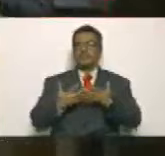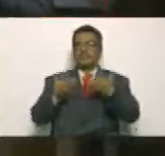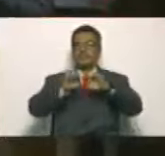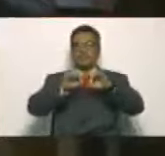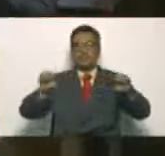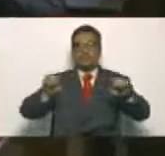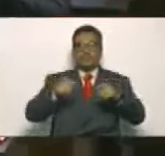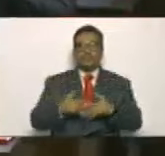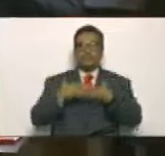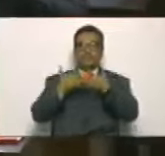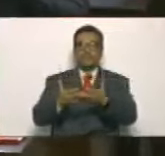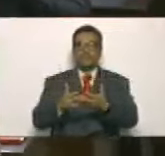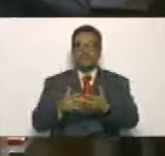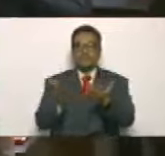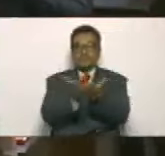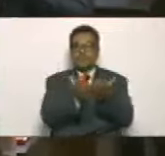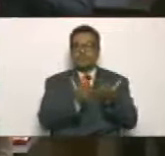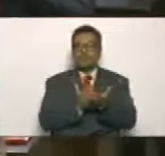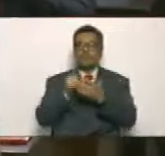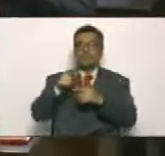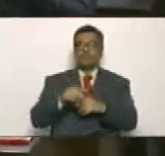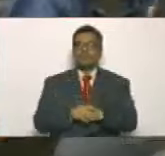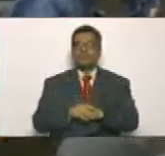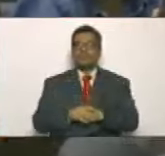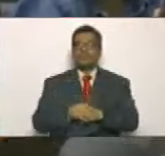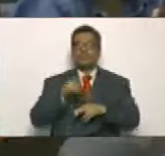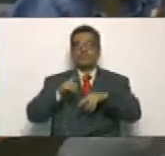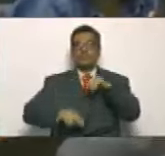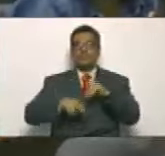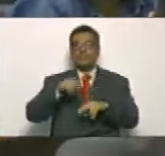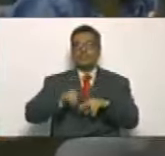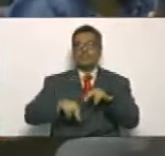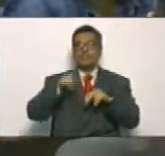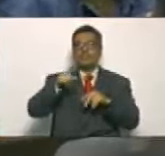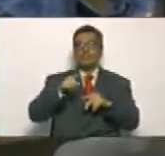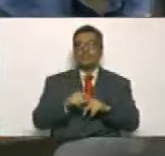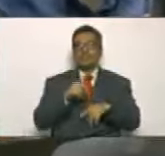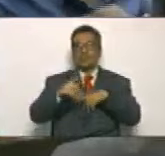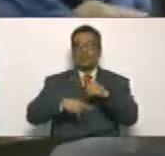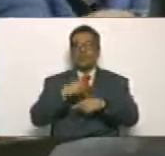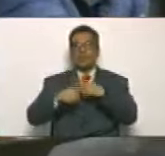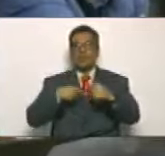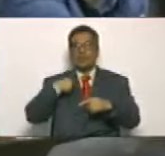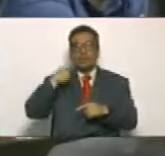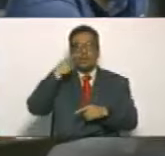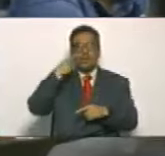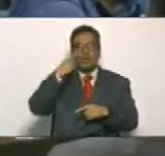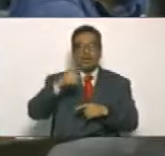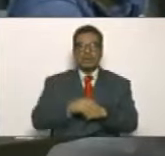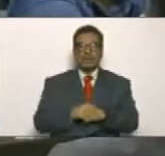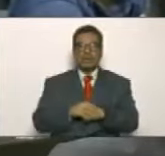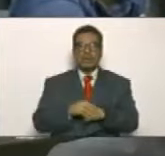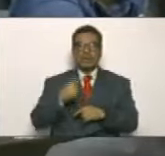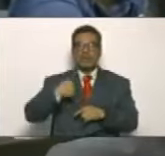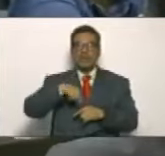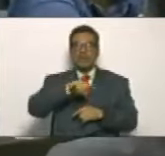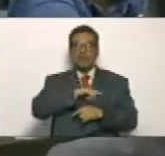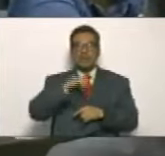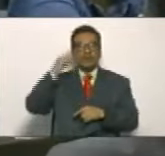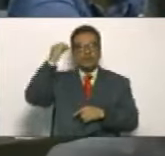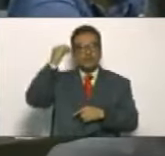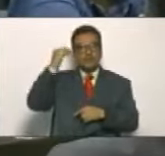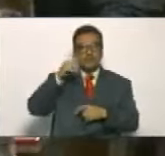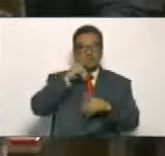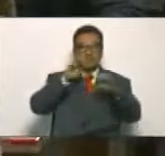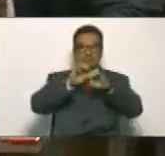educación y nos iban a llevar a las escuelas y se iban a crear. Pero ese era producto, su visión, lo interpretamos porque esa es parte